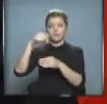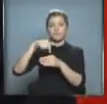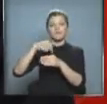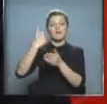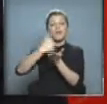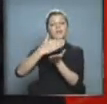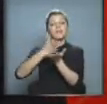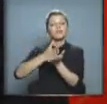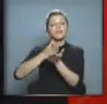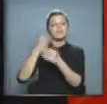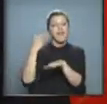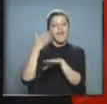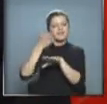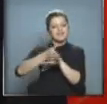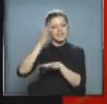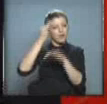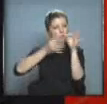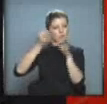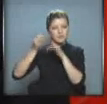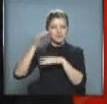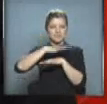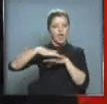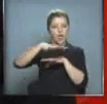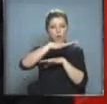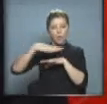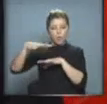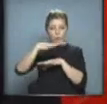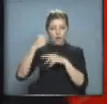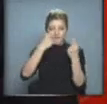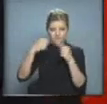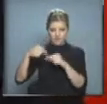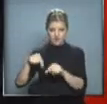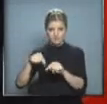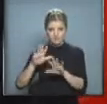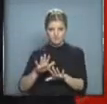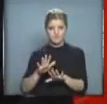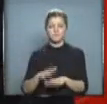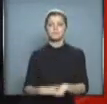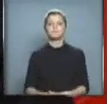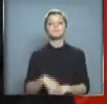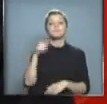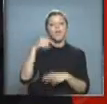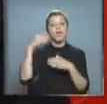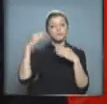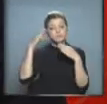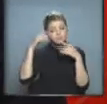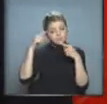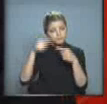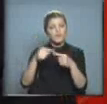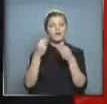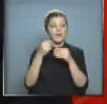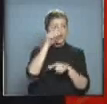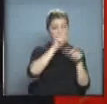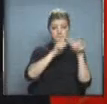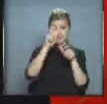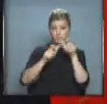acceso a la justicia en los diferentes lugares, en los barrios de emergencia de la Ciudad de Buenos Aires. Uh-huh. Y permite que muchas personas que no